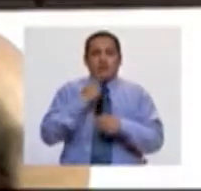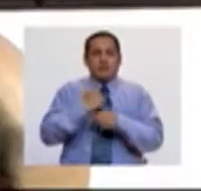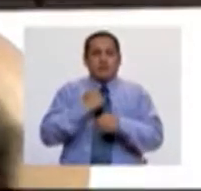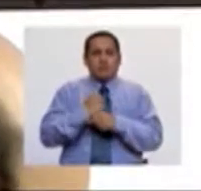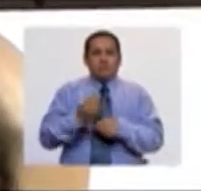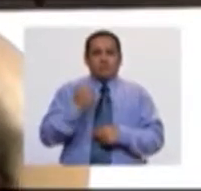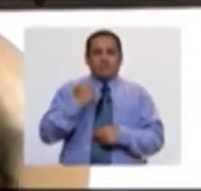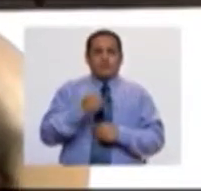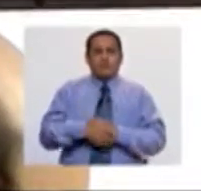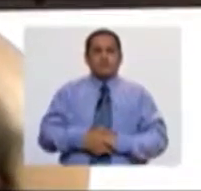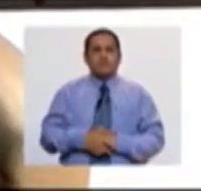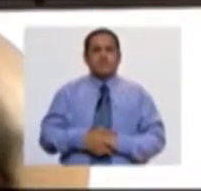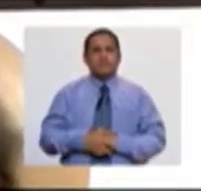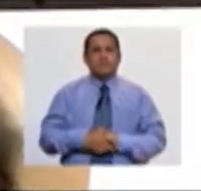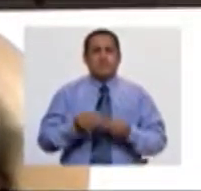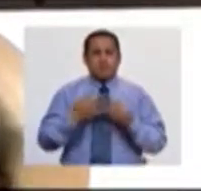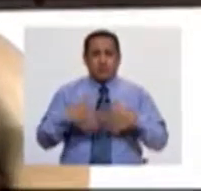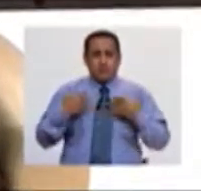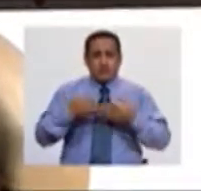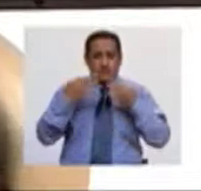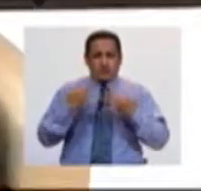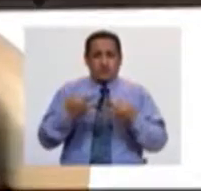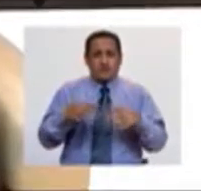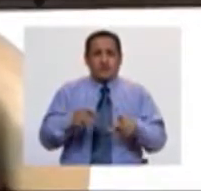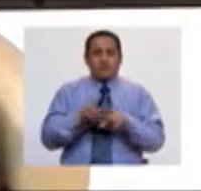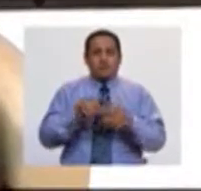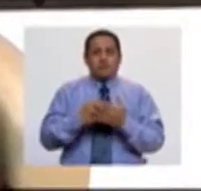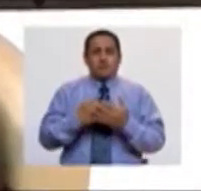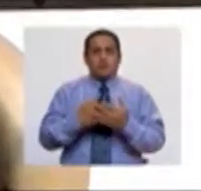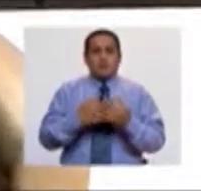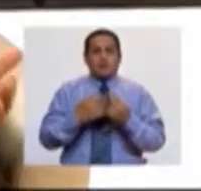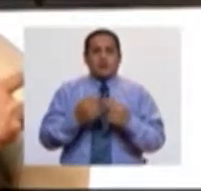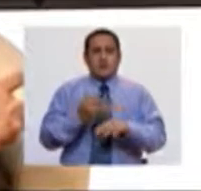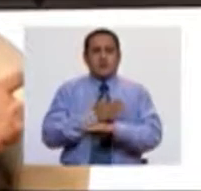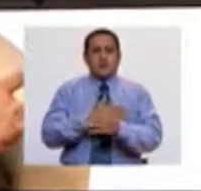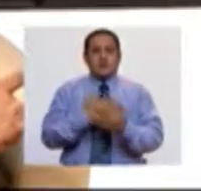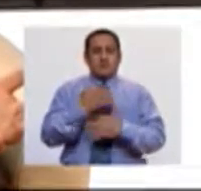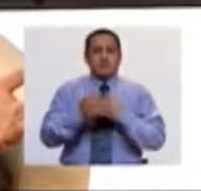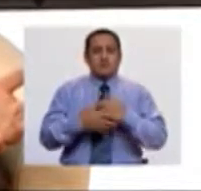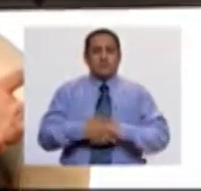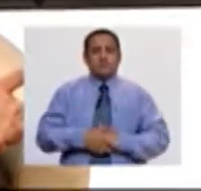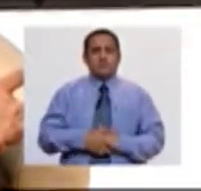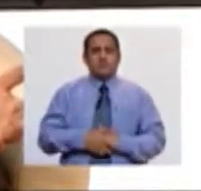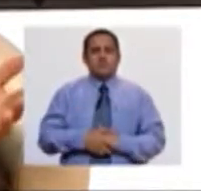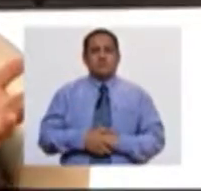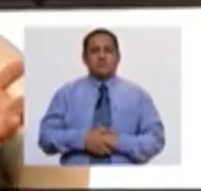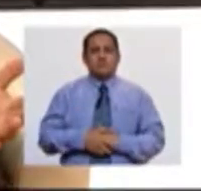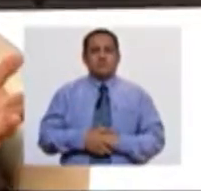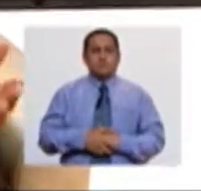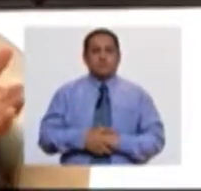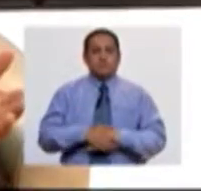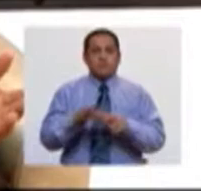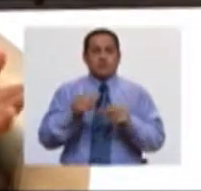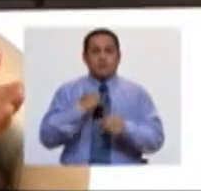son tareas mucho más estáticas, ¿no? ¿Puedo asegurar eso, que van solo a tareas administrativas? Claro que sí, pero eso lo hemos ido haciendo en el camino. Ajá. Porque